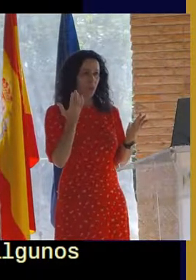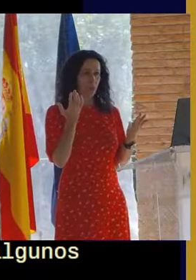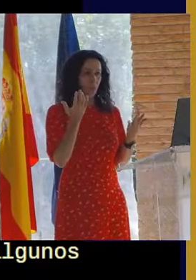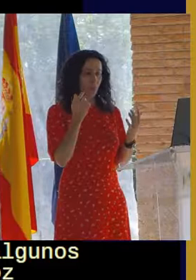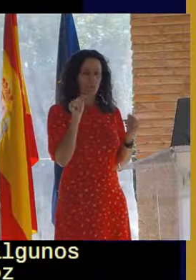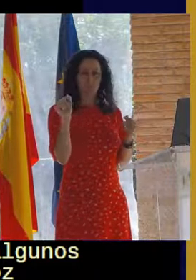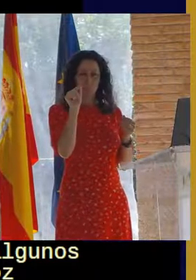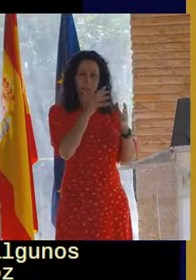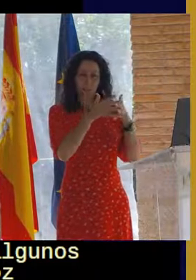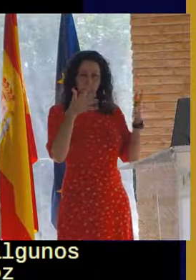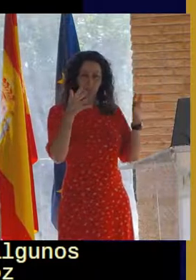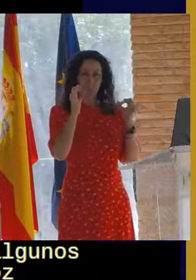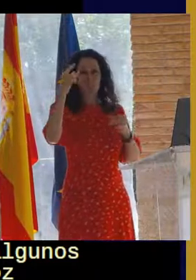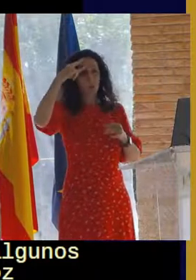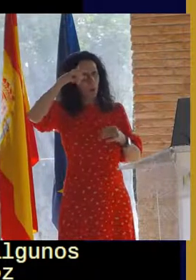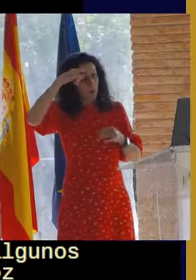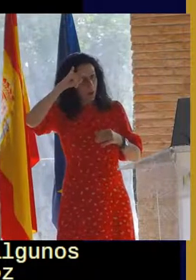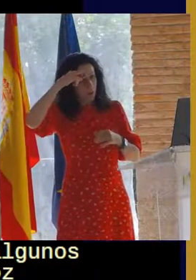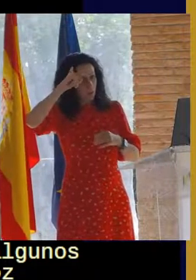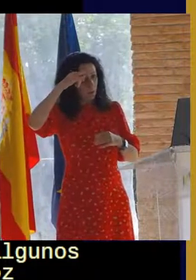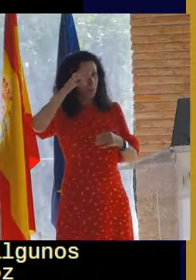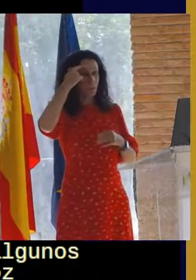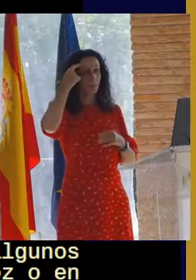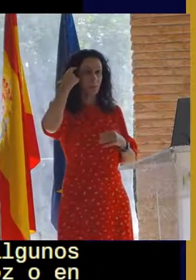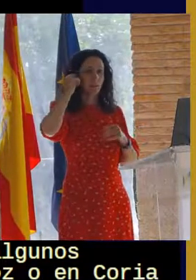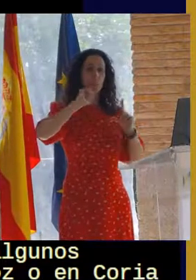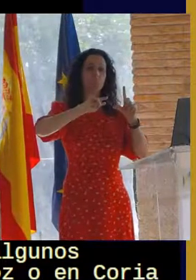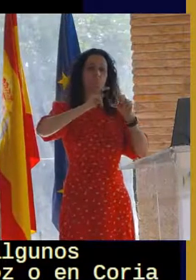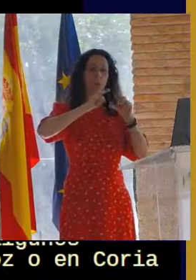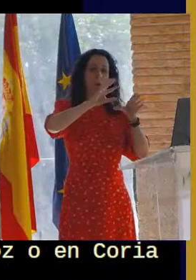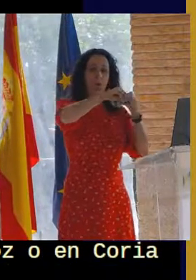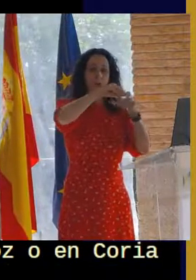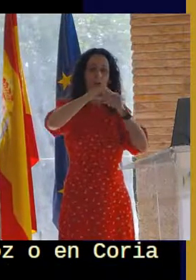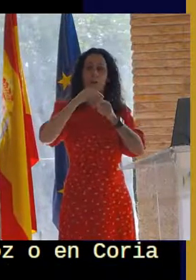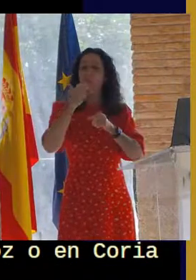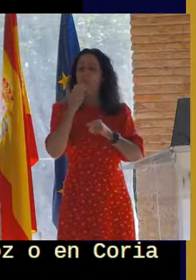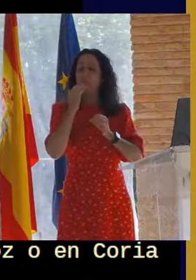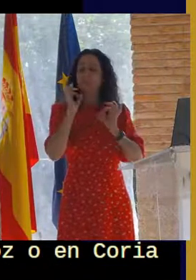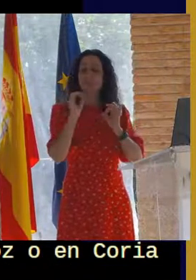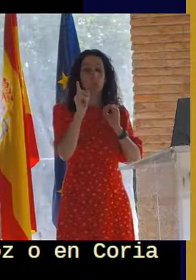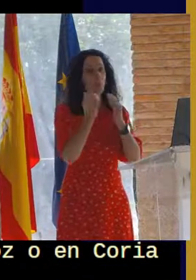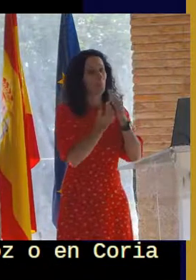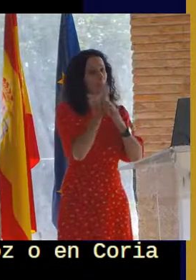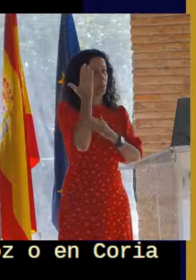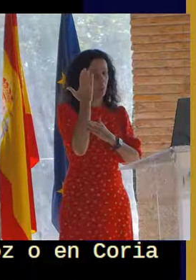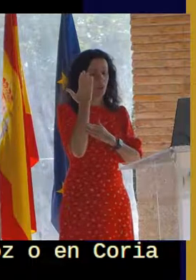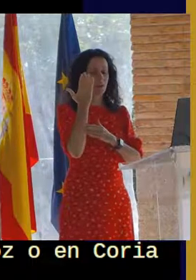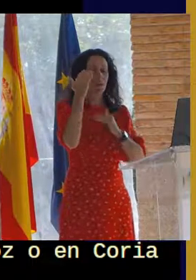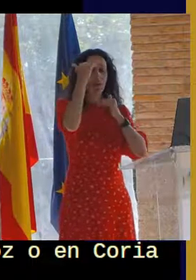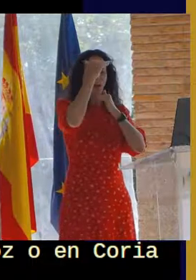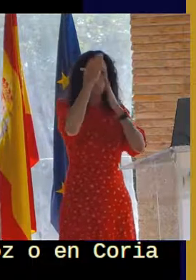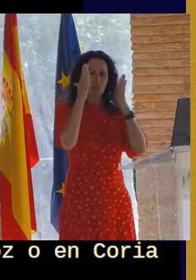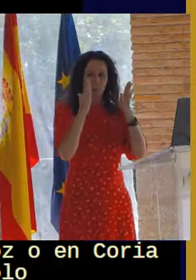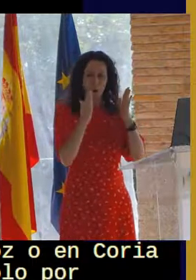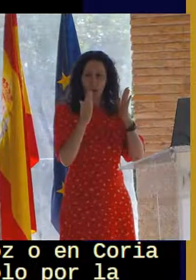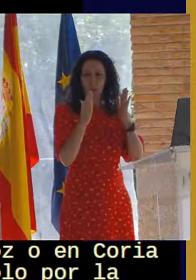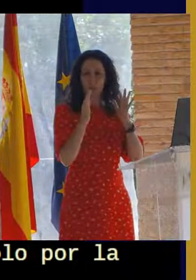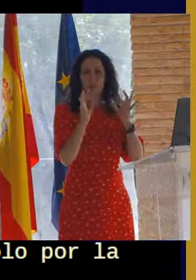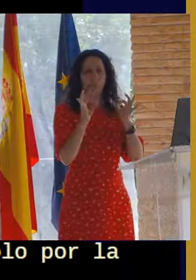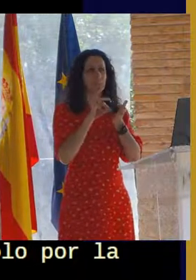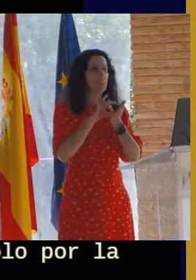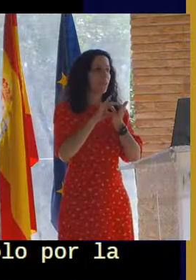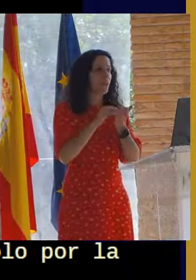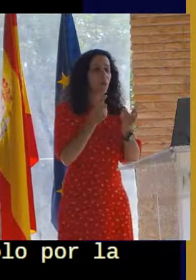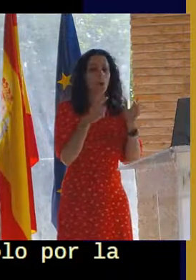bajoz e o en coria también hay también la plataforma es visual solo por la mañana